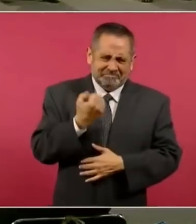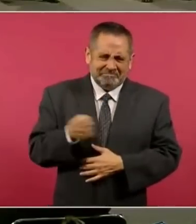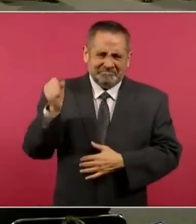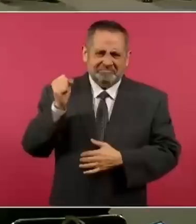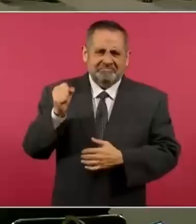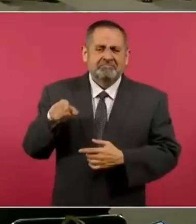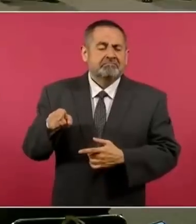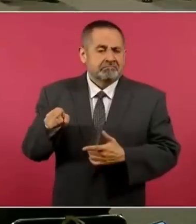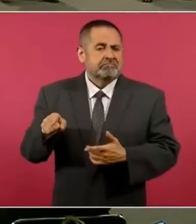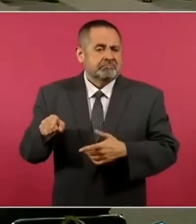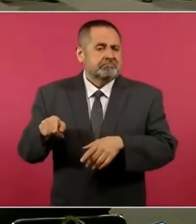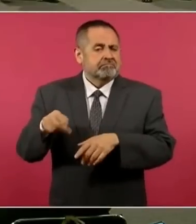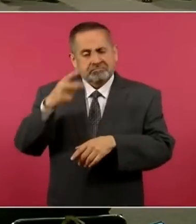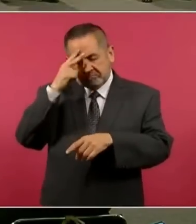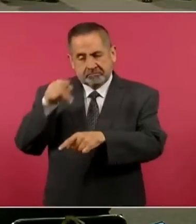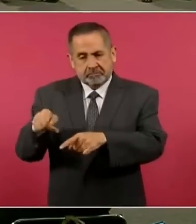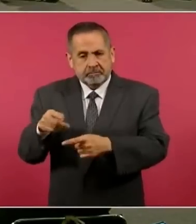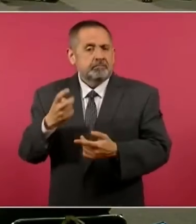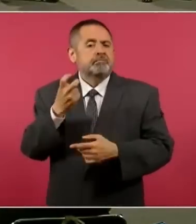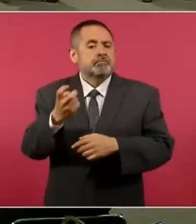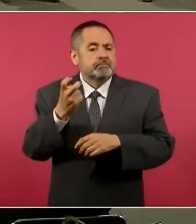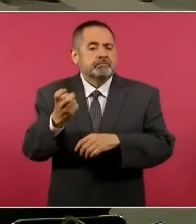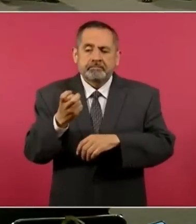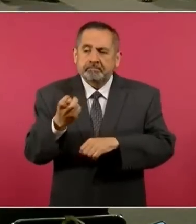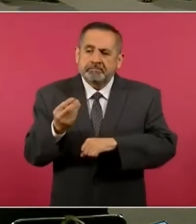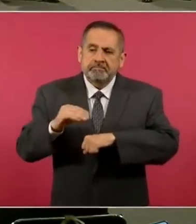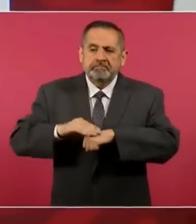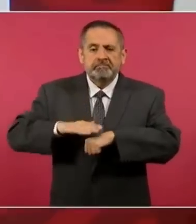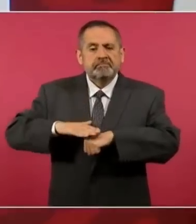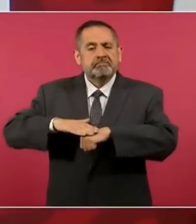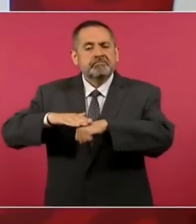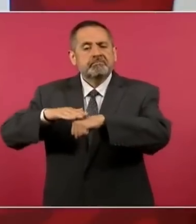Entonces, esto va a seguir